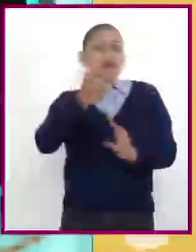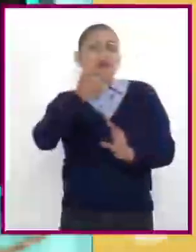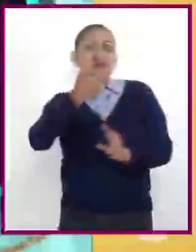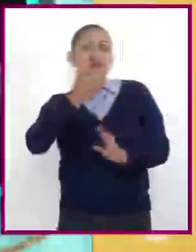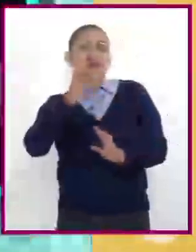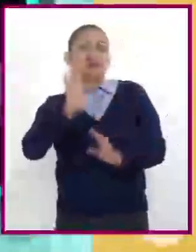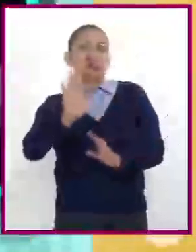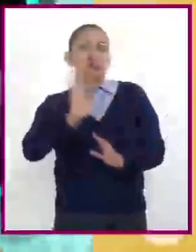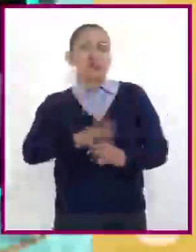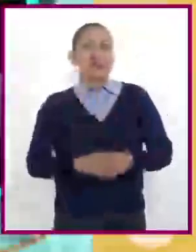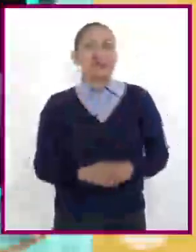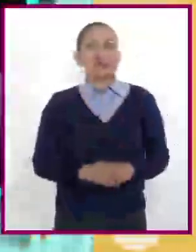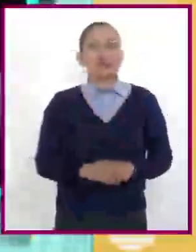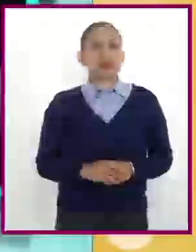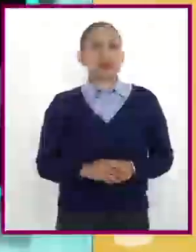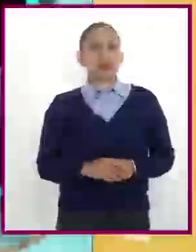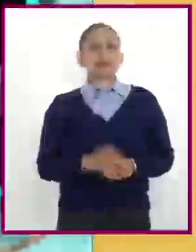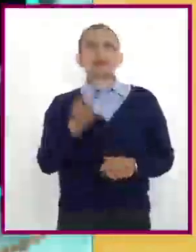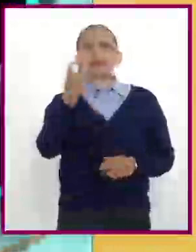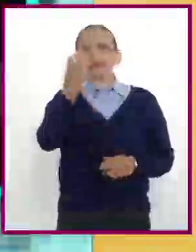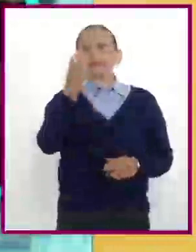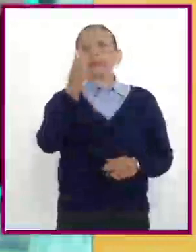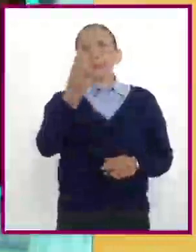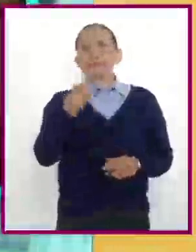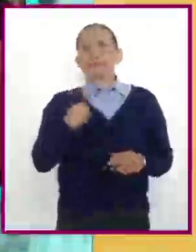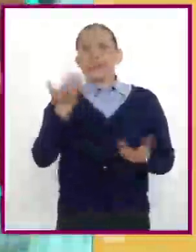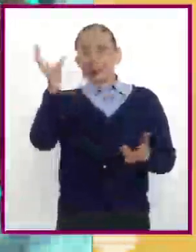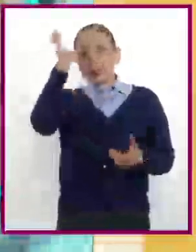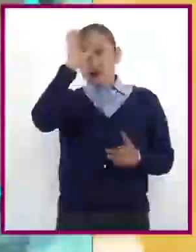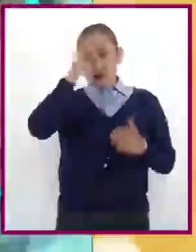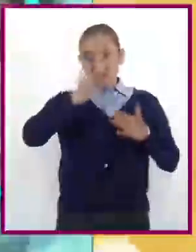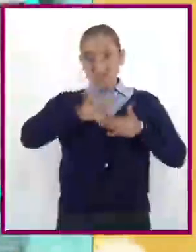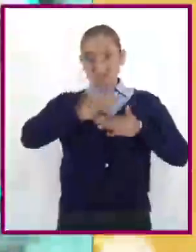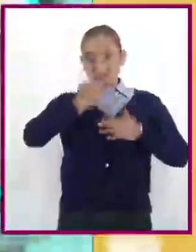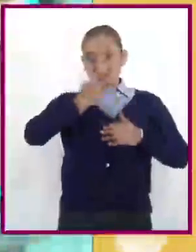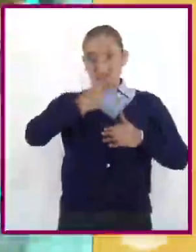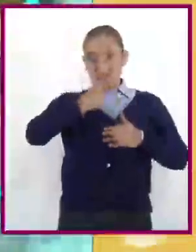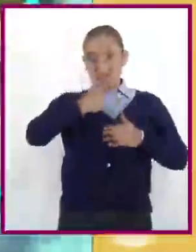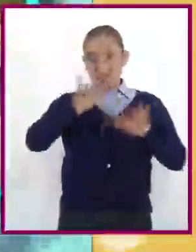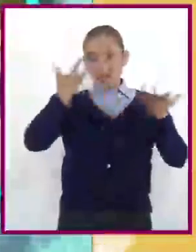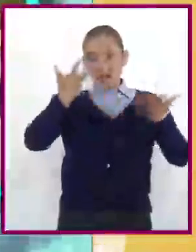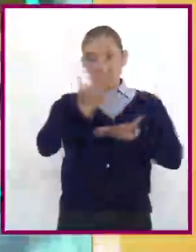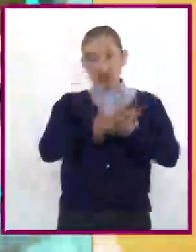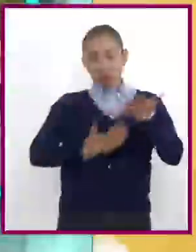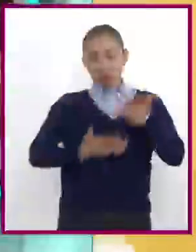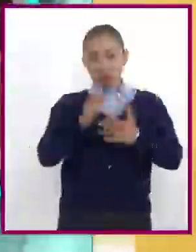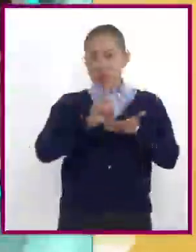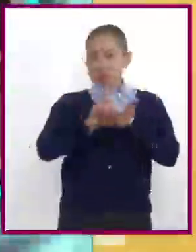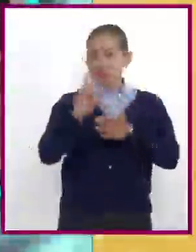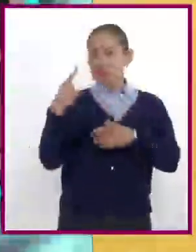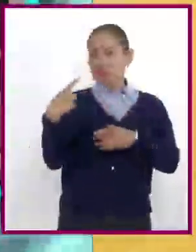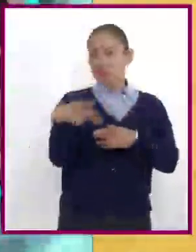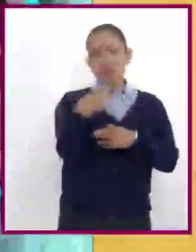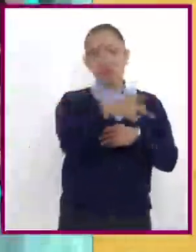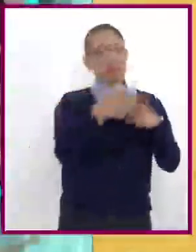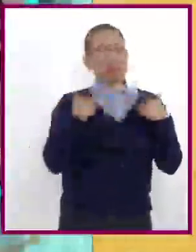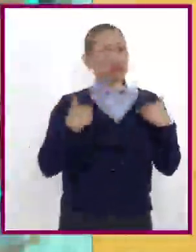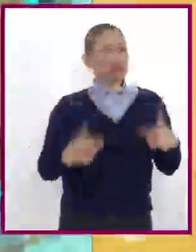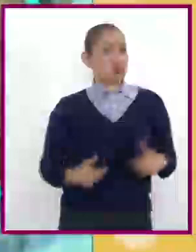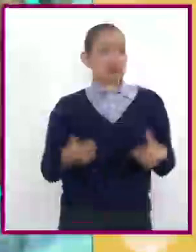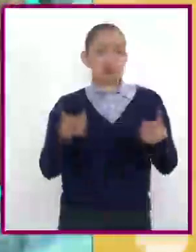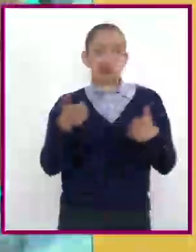costumbres. Por eso, tener una cultura propia y practicarla es un derecho fundamental de la